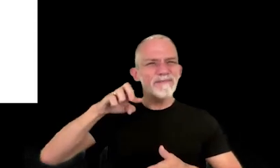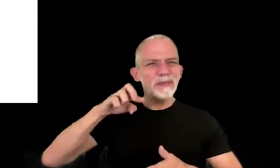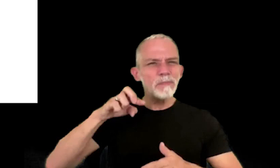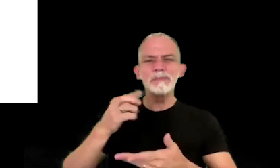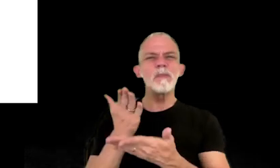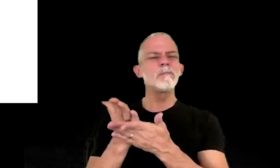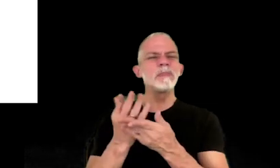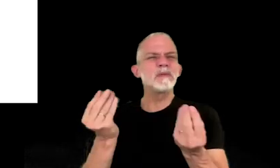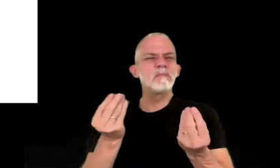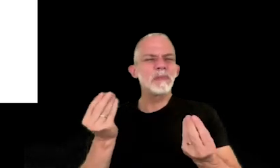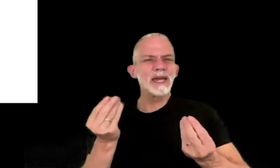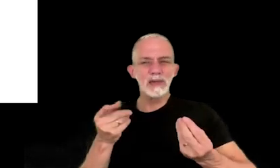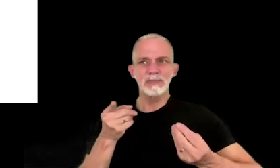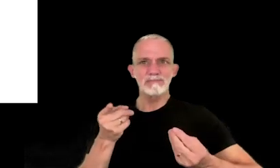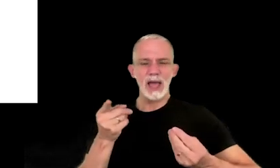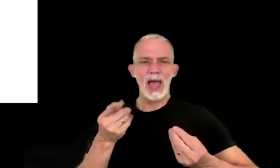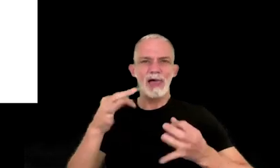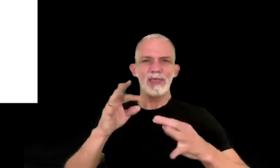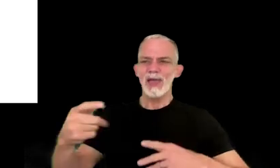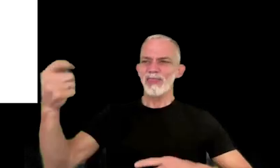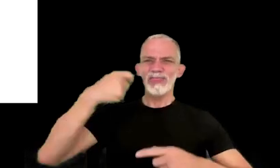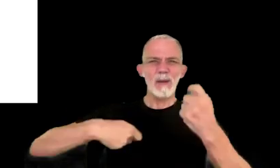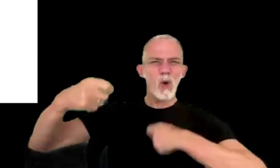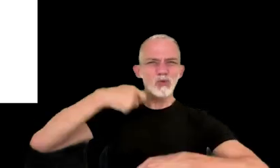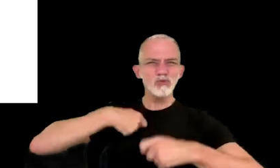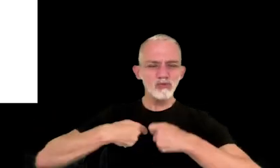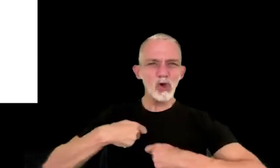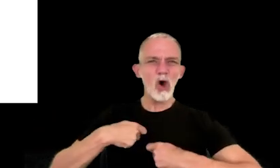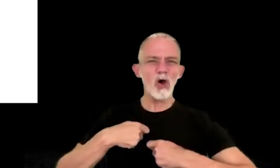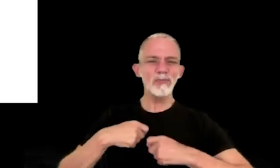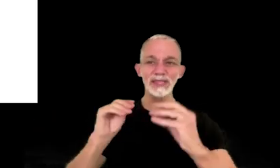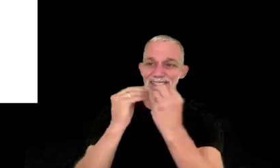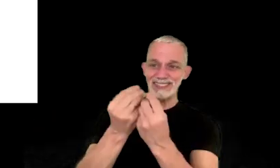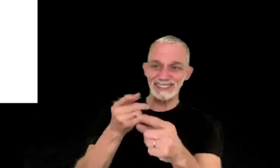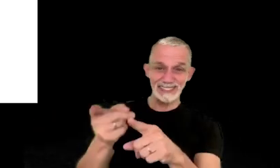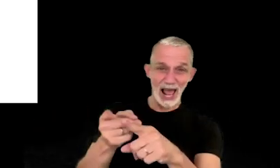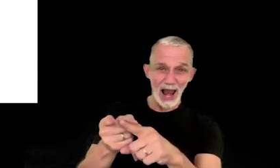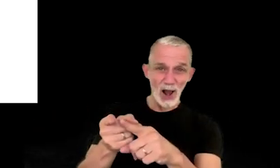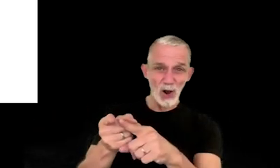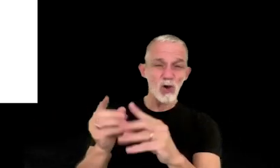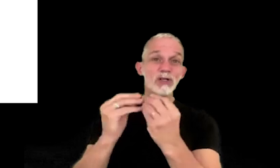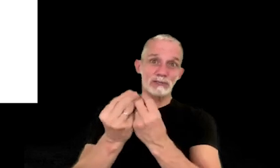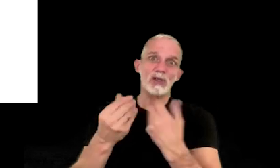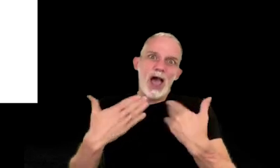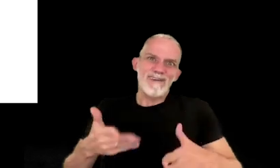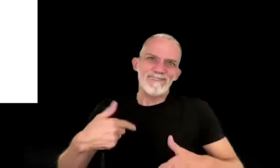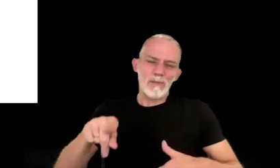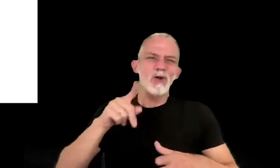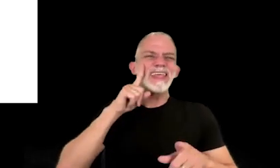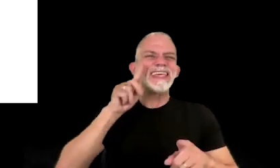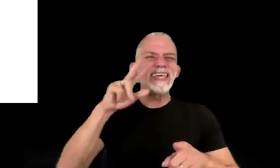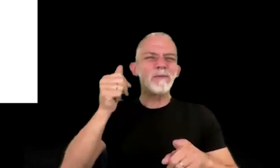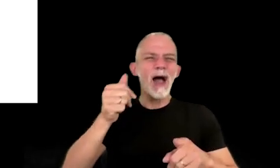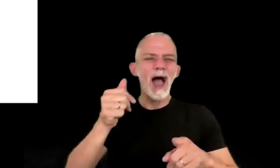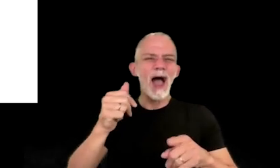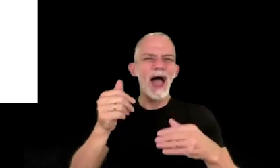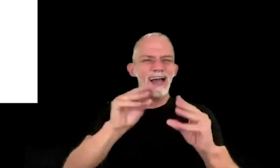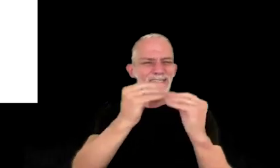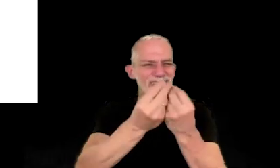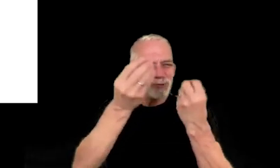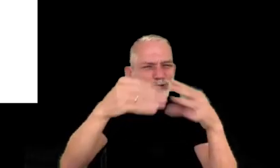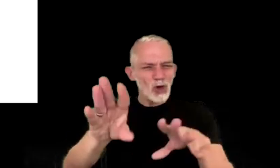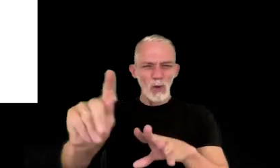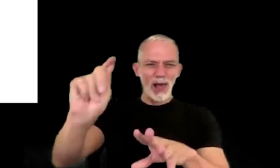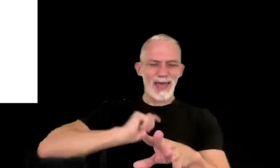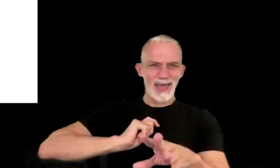poder hacer la devolución de los saldos a favor de IVA vinculados con